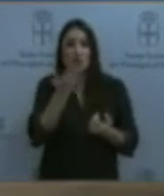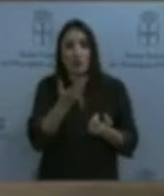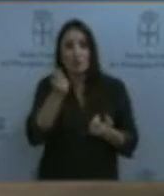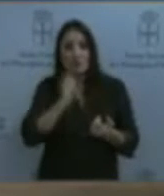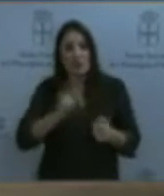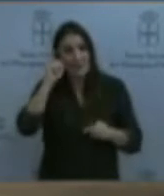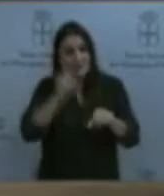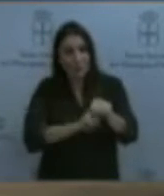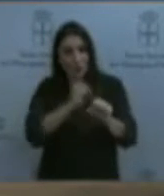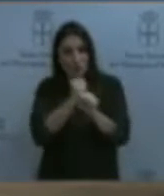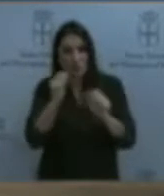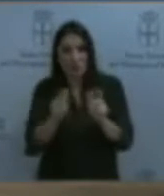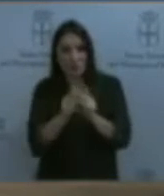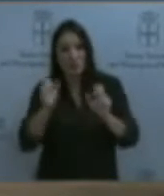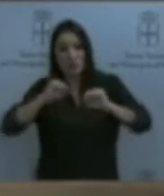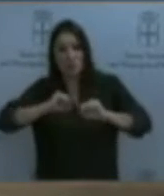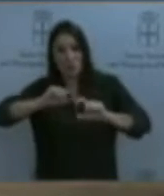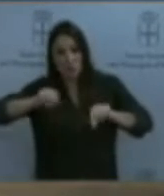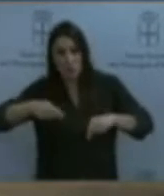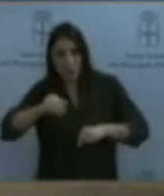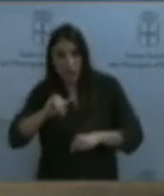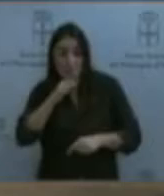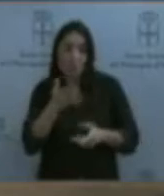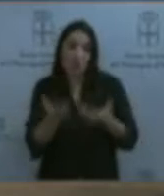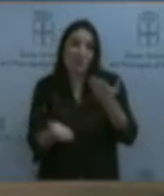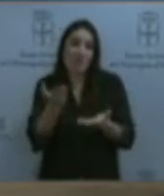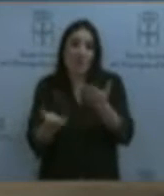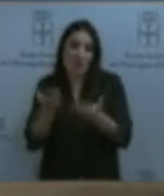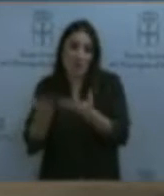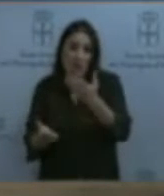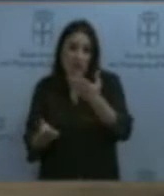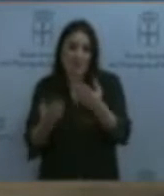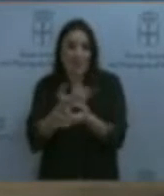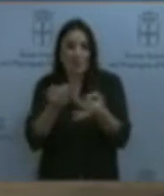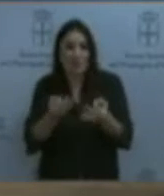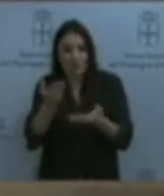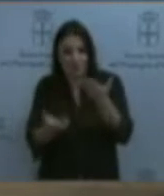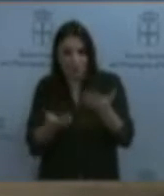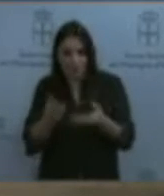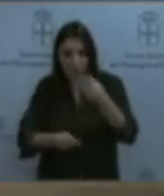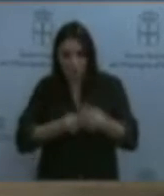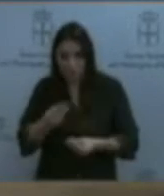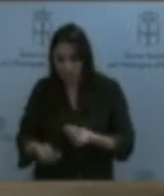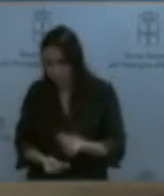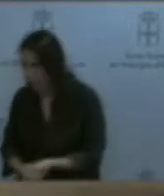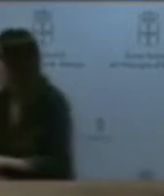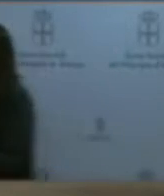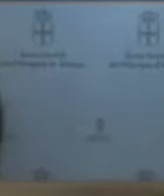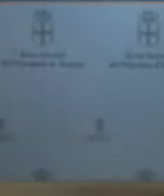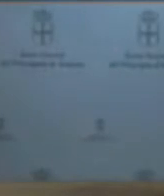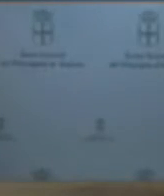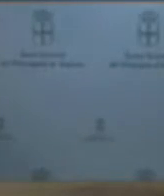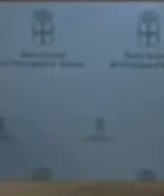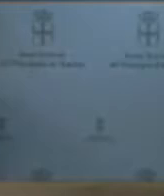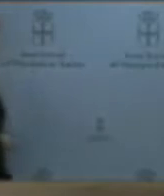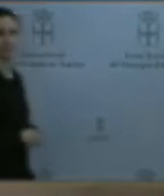de psicólogos y trabajadores sociales para realizar valoraciones de idoneidad, que se mantuvo todos estos